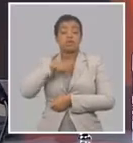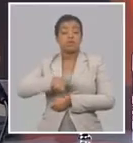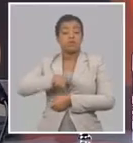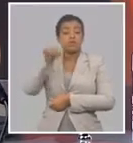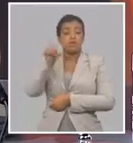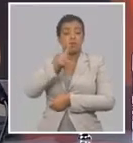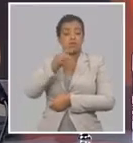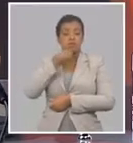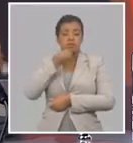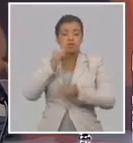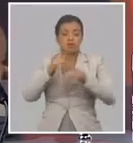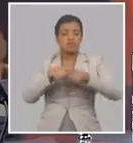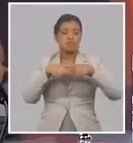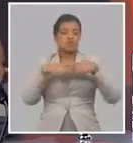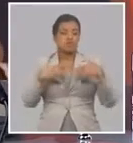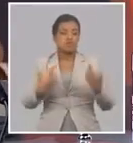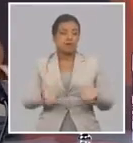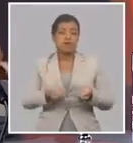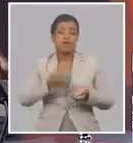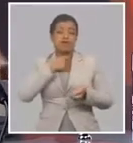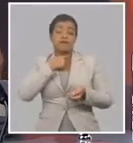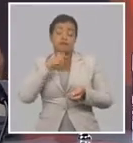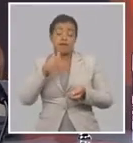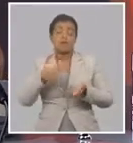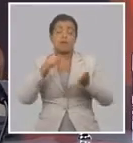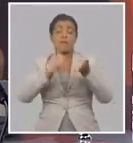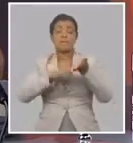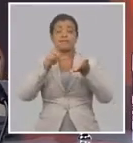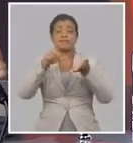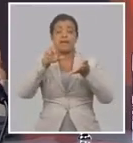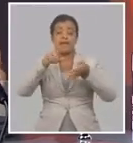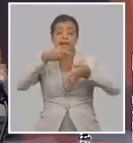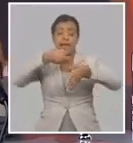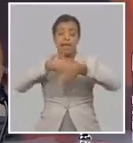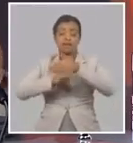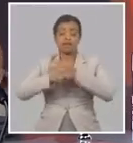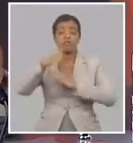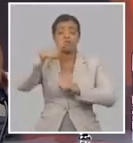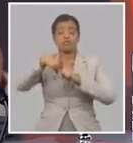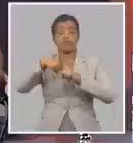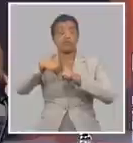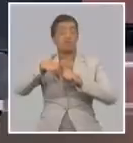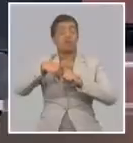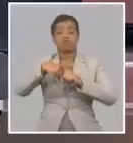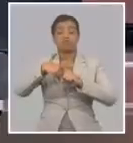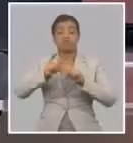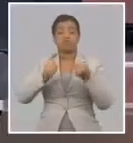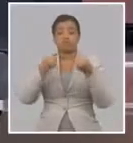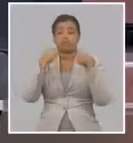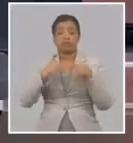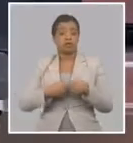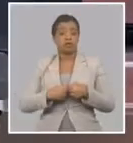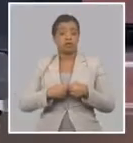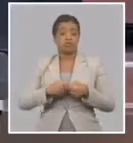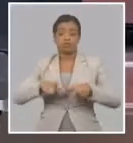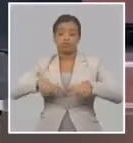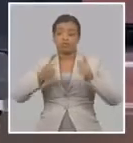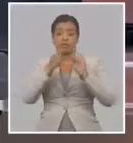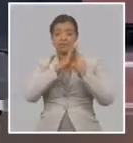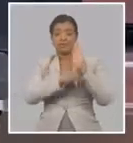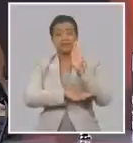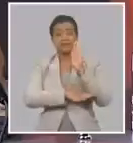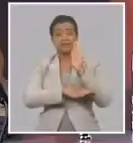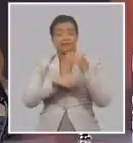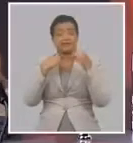del país en este sentido de que el pri psd de la entrada le haya dado positivo y por supuesto tiene que cumplir con todos los protocolos que están